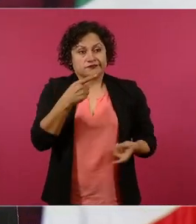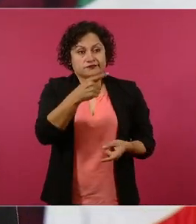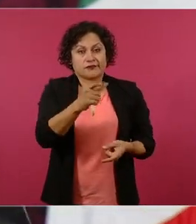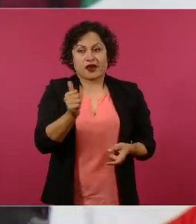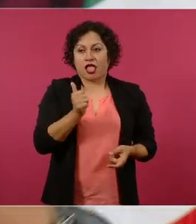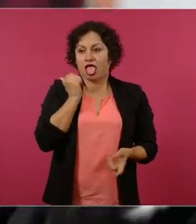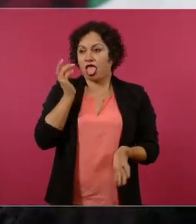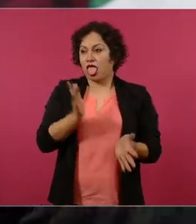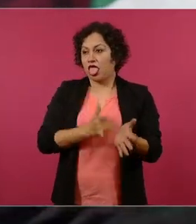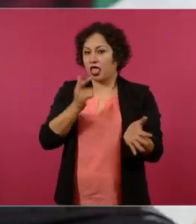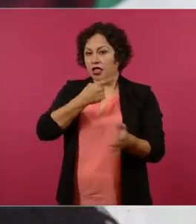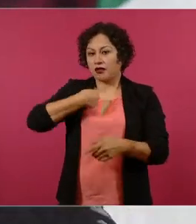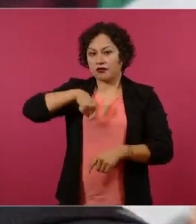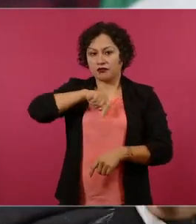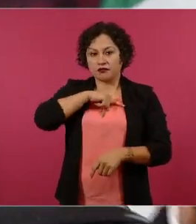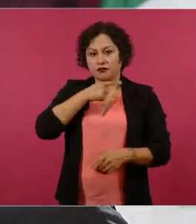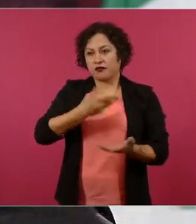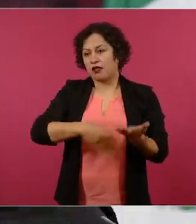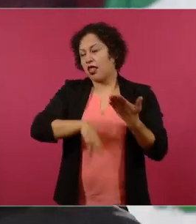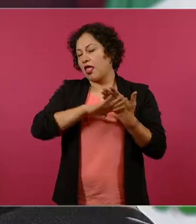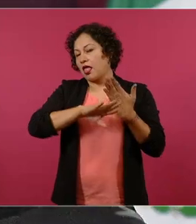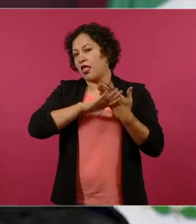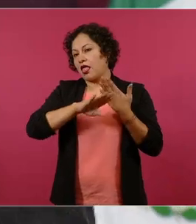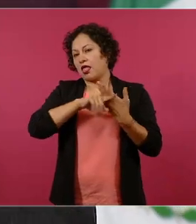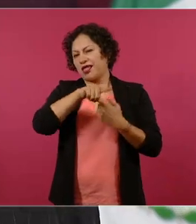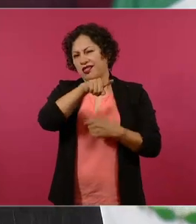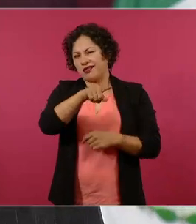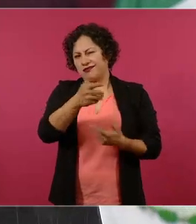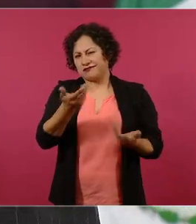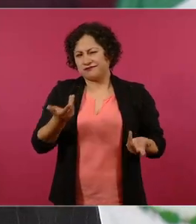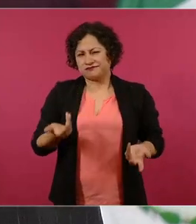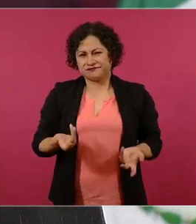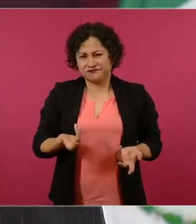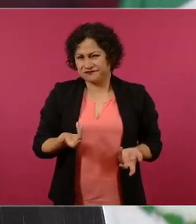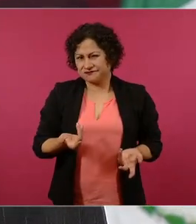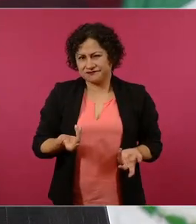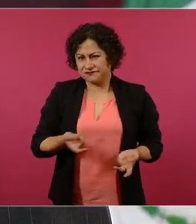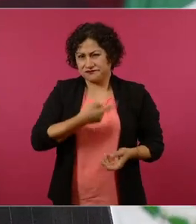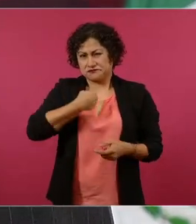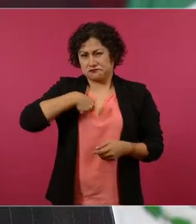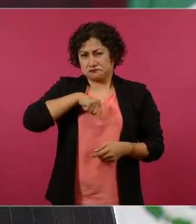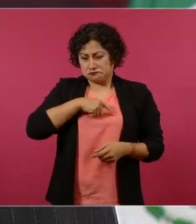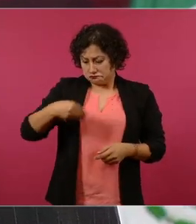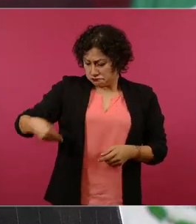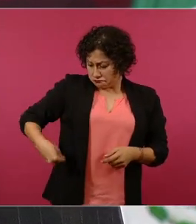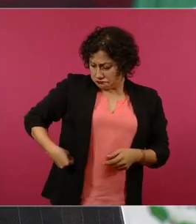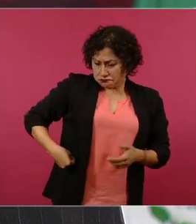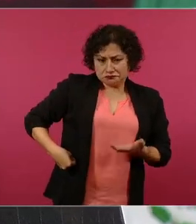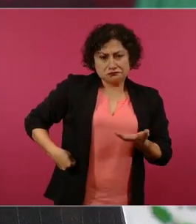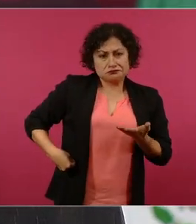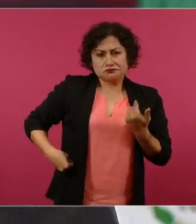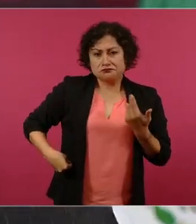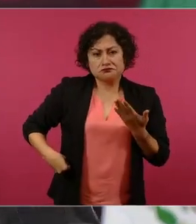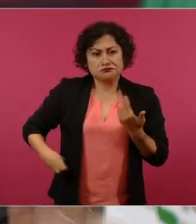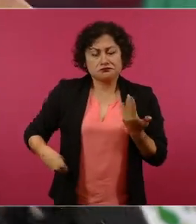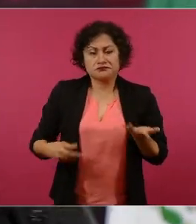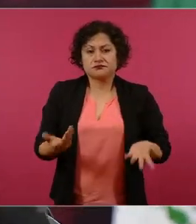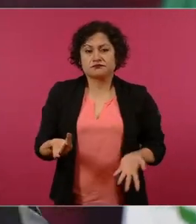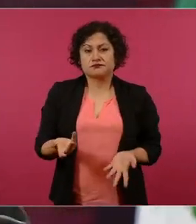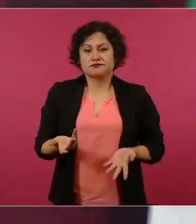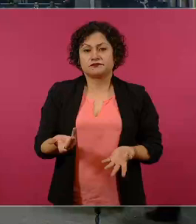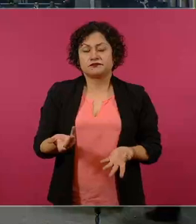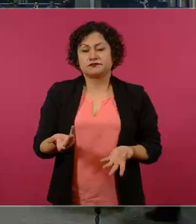corrupción qué culpa tenemos nosotros y que no se